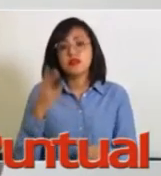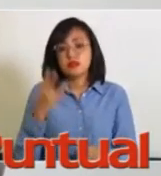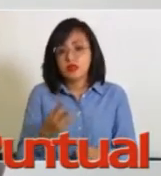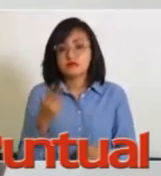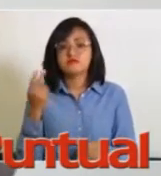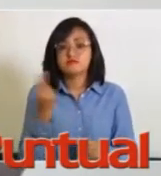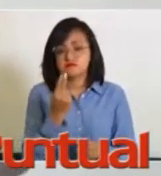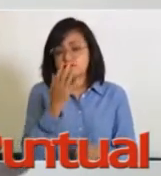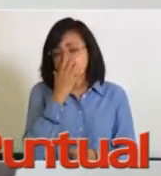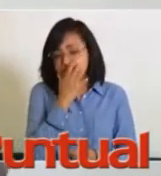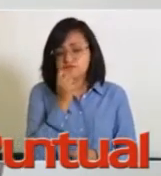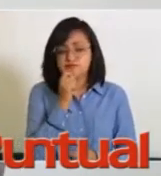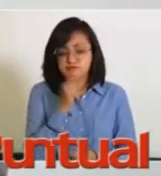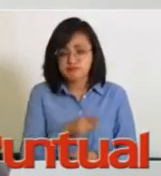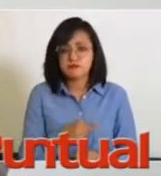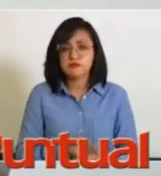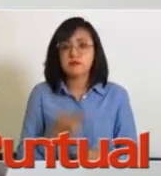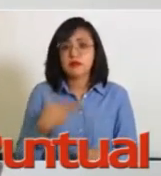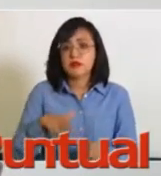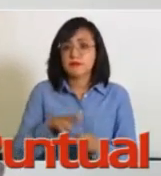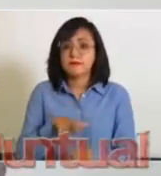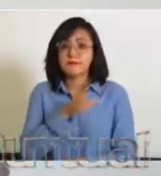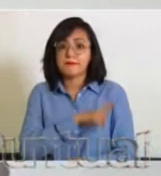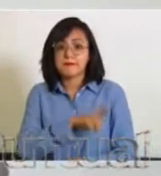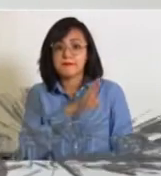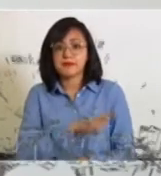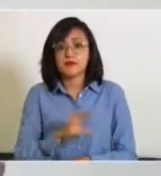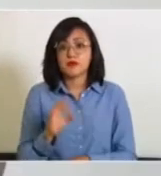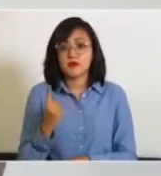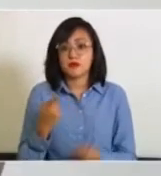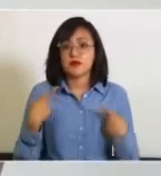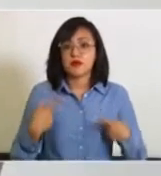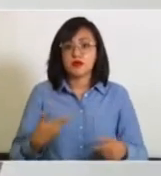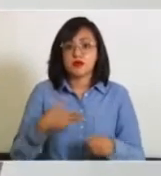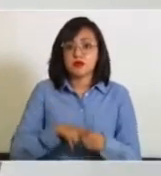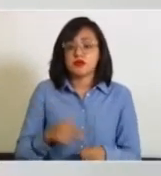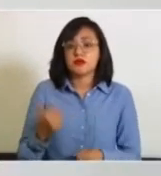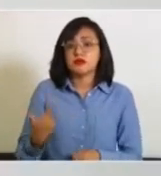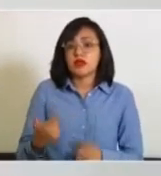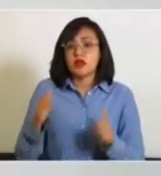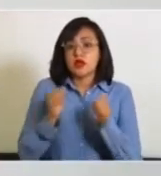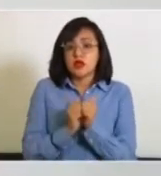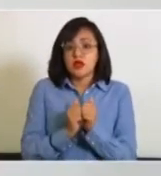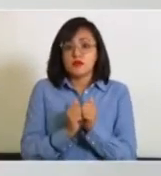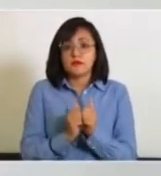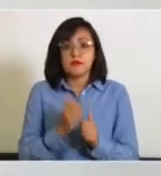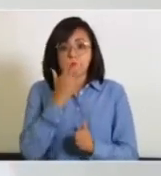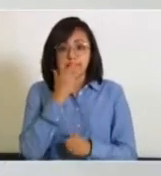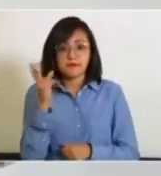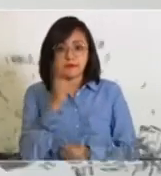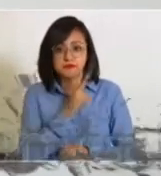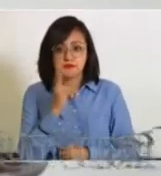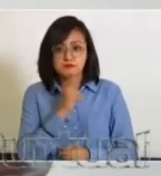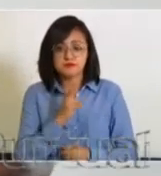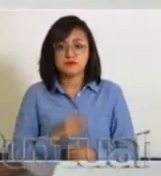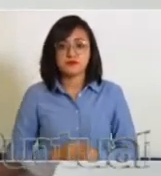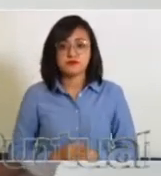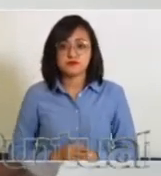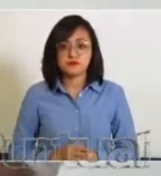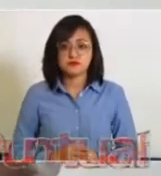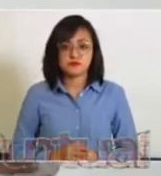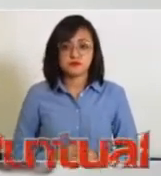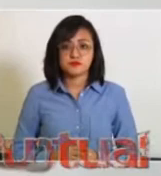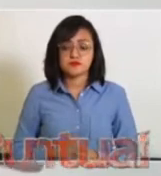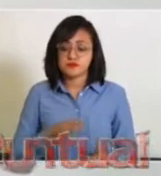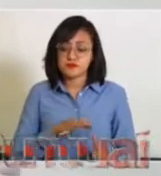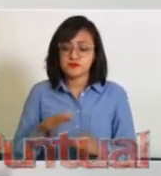intubados. En los hospitales privados, 41 pacientes y 7 con ventilación asistida.